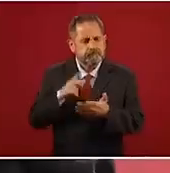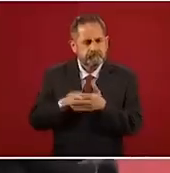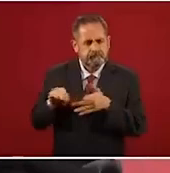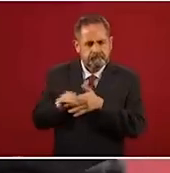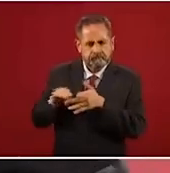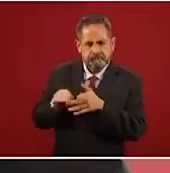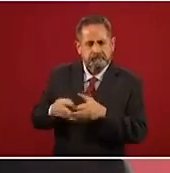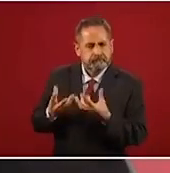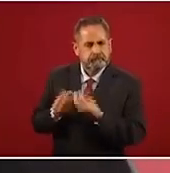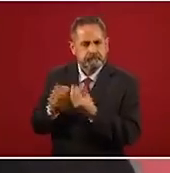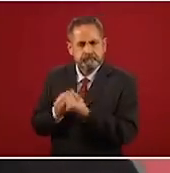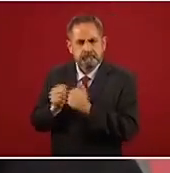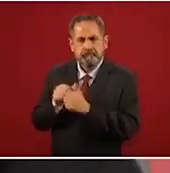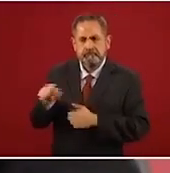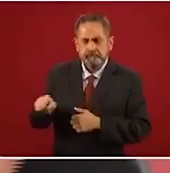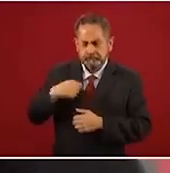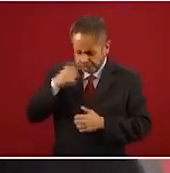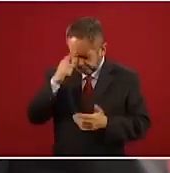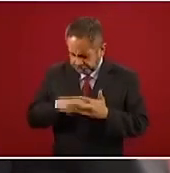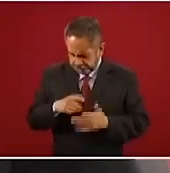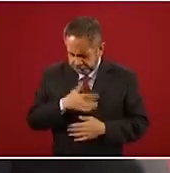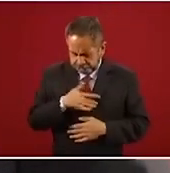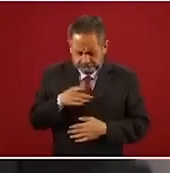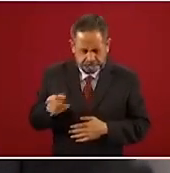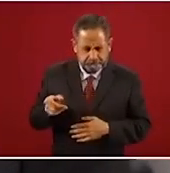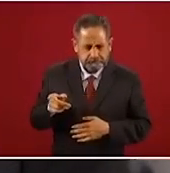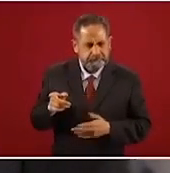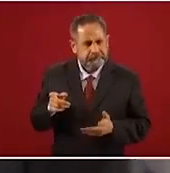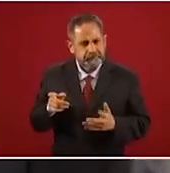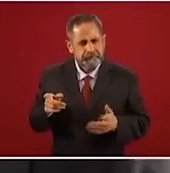periódicamente, creo que